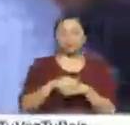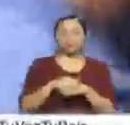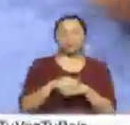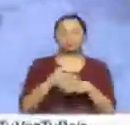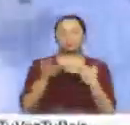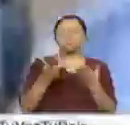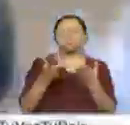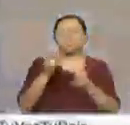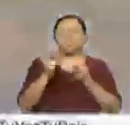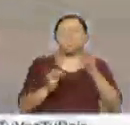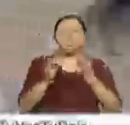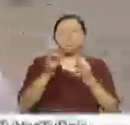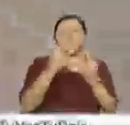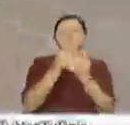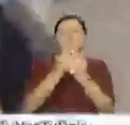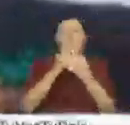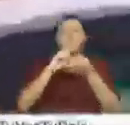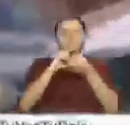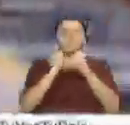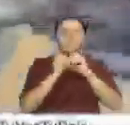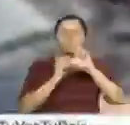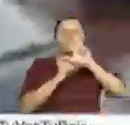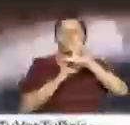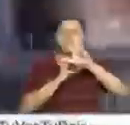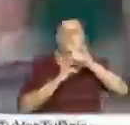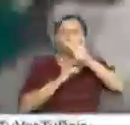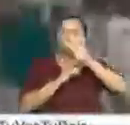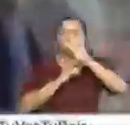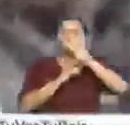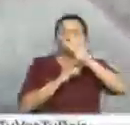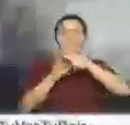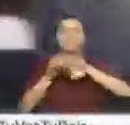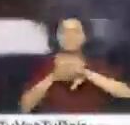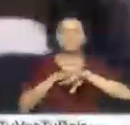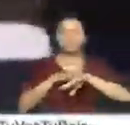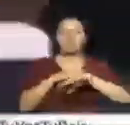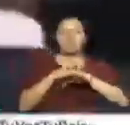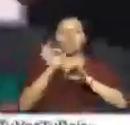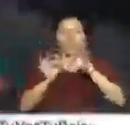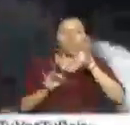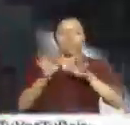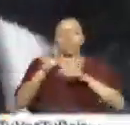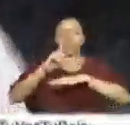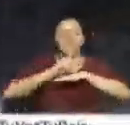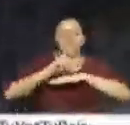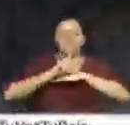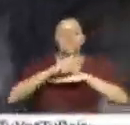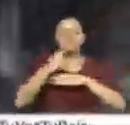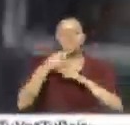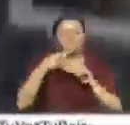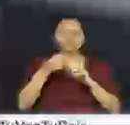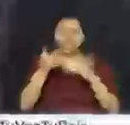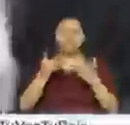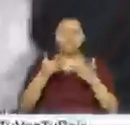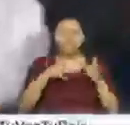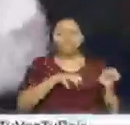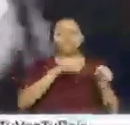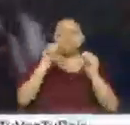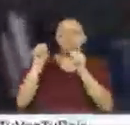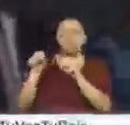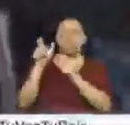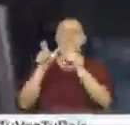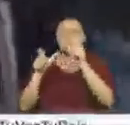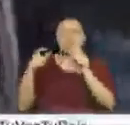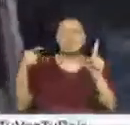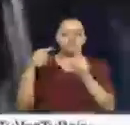por el Juzgado Penal 37 para procesos con reos libres de la Corte Superior de Justicia de Lima busca asegurar el sometimiento de los